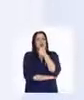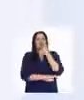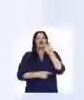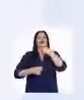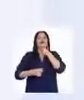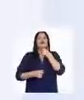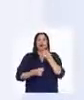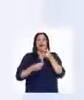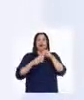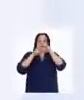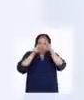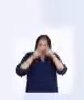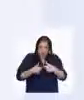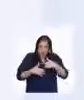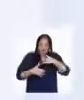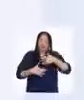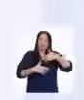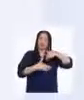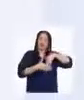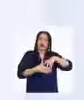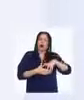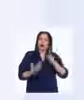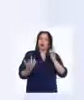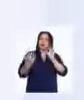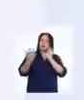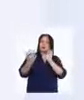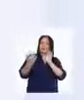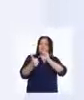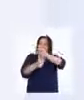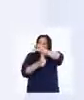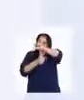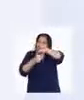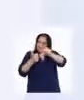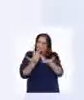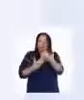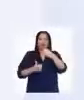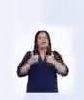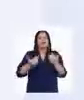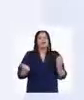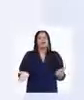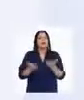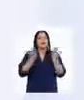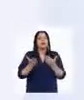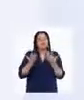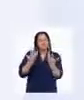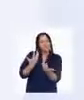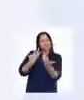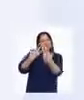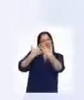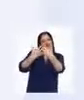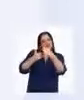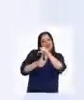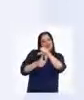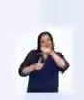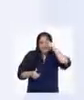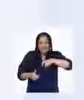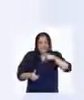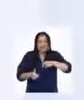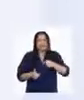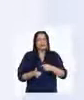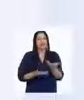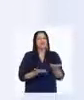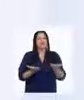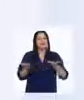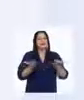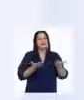interior. Por eso tejen vínculos con otras personas. Su motivación, vincularse. Tienen la necesidad de